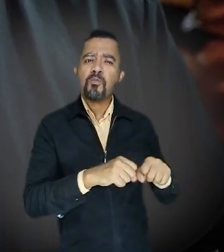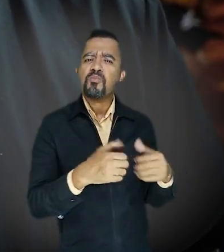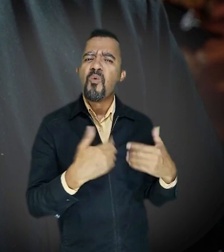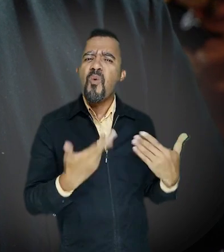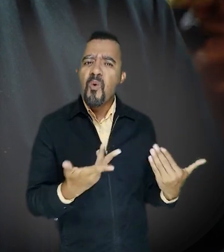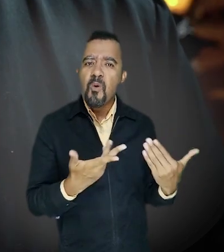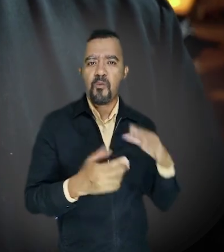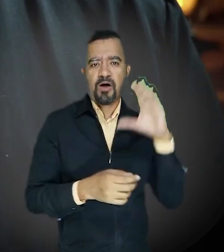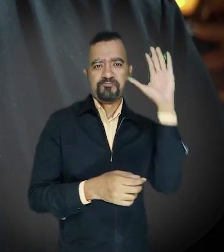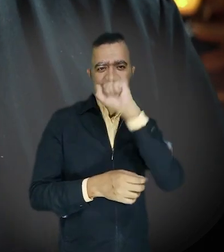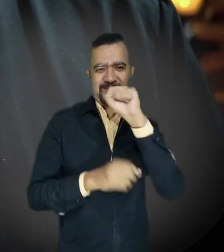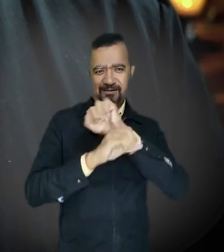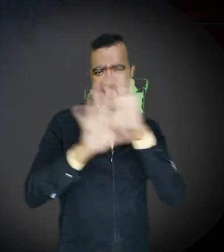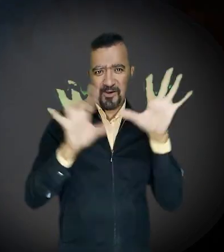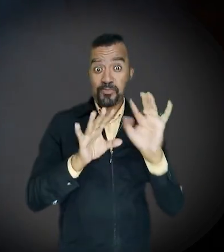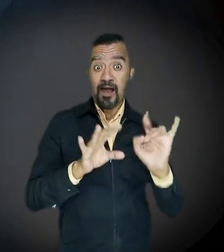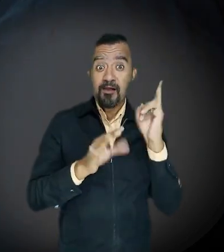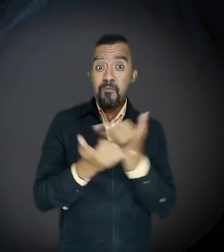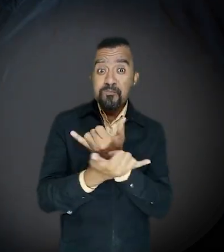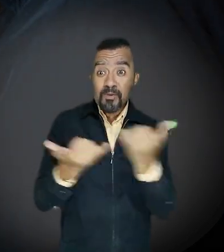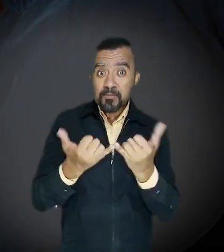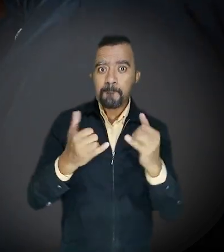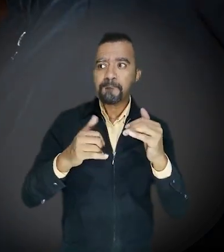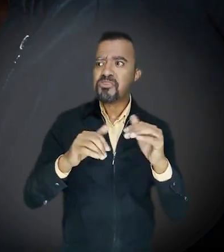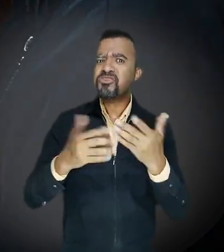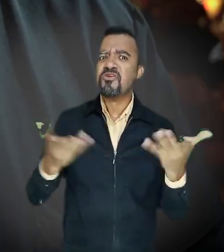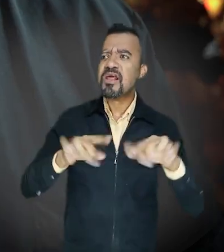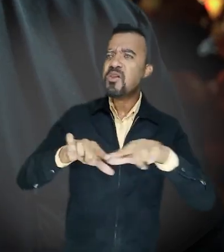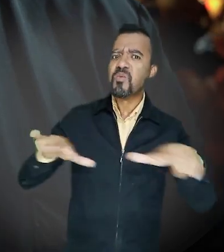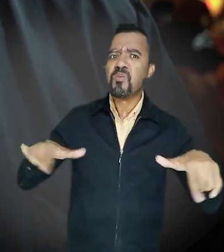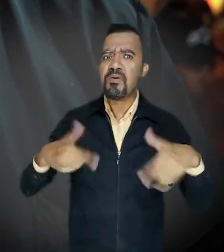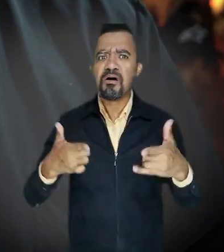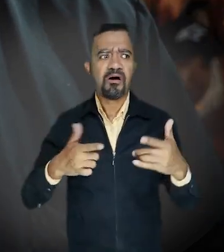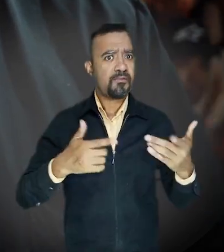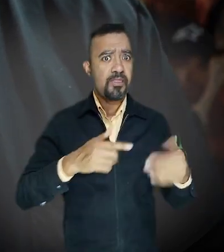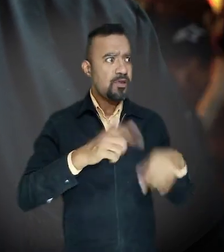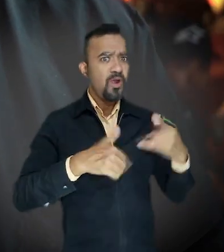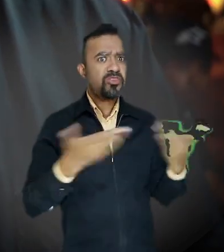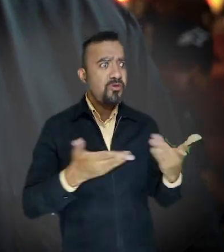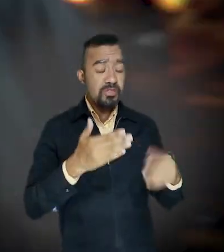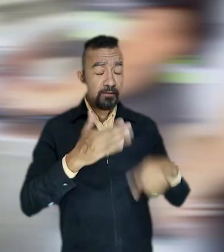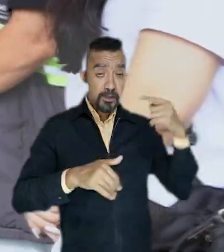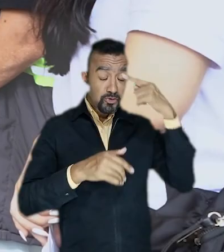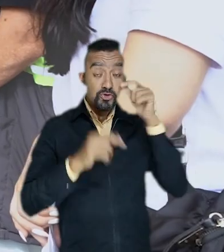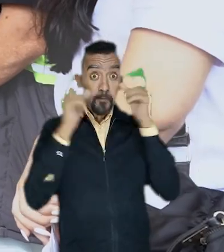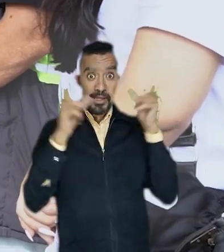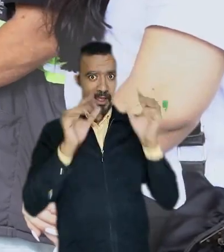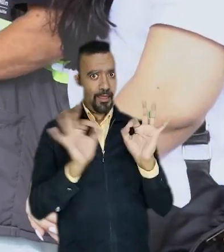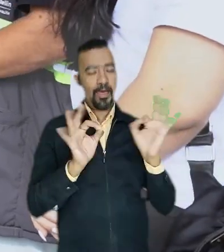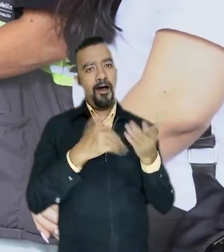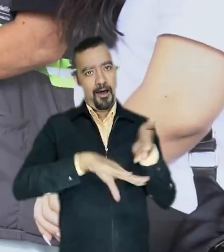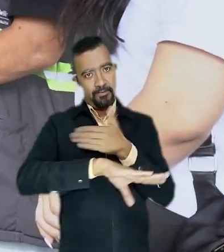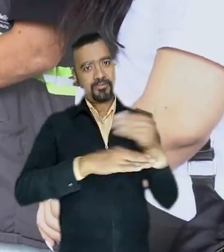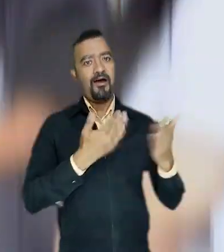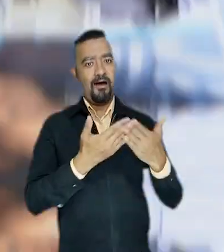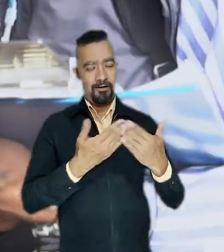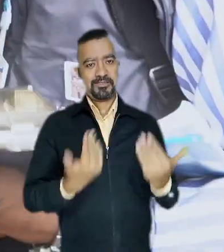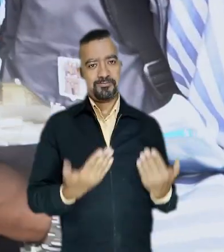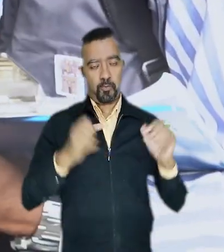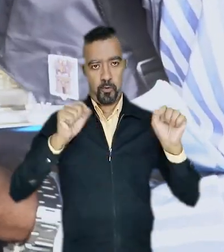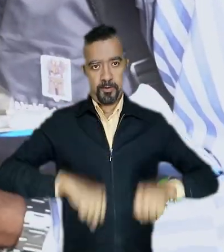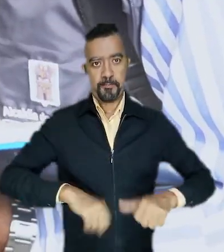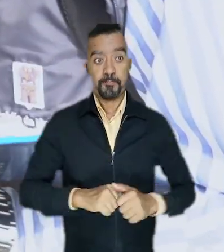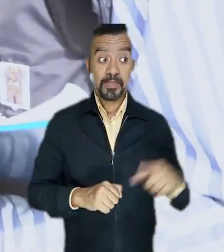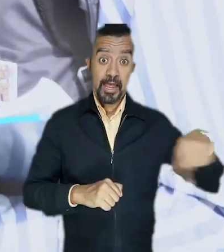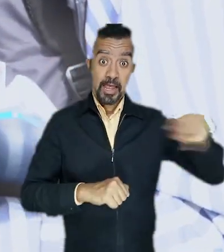una oportunidad de que cuando todo eso pase, nos van a reubicar en otro sitio, no nos van a quitar así de la mañana a la mañana. Los comerciantes y venteros